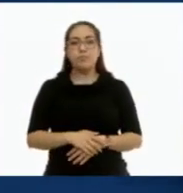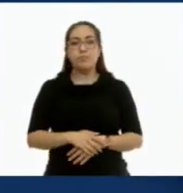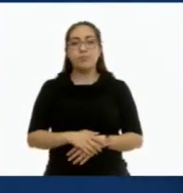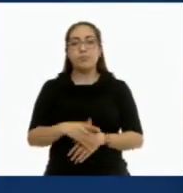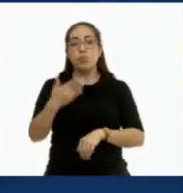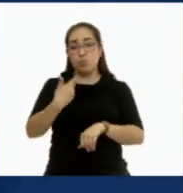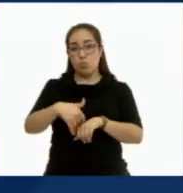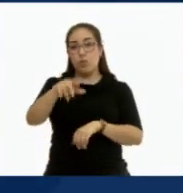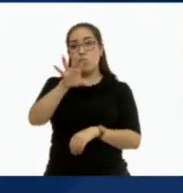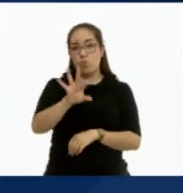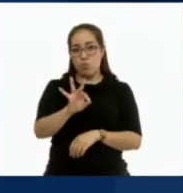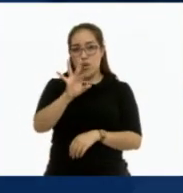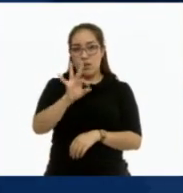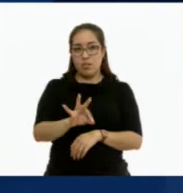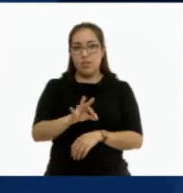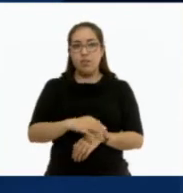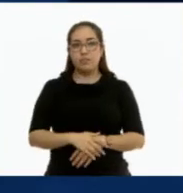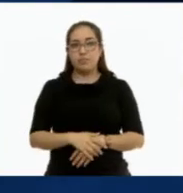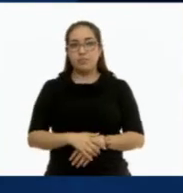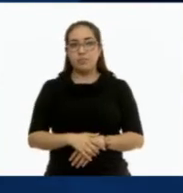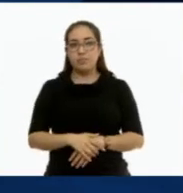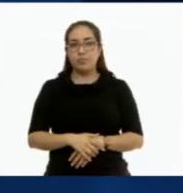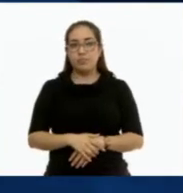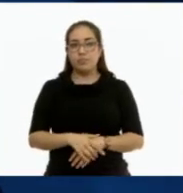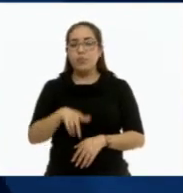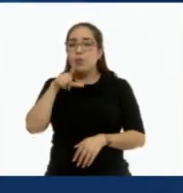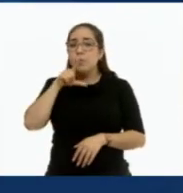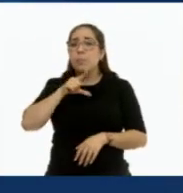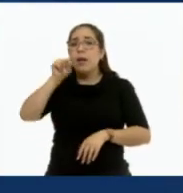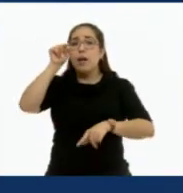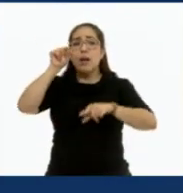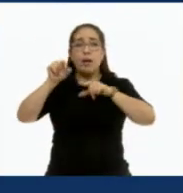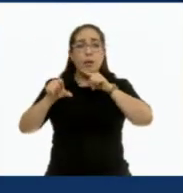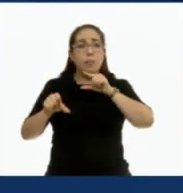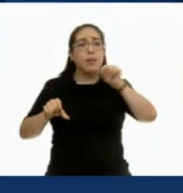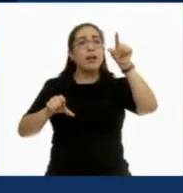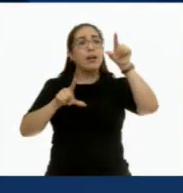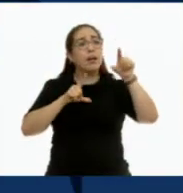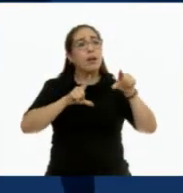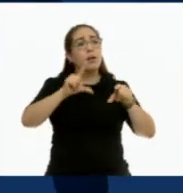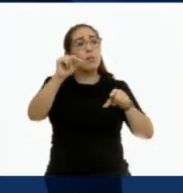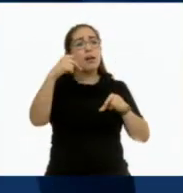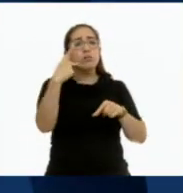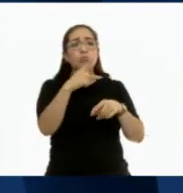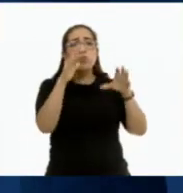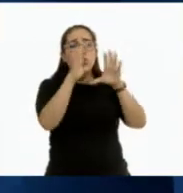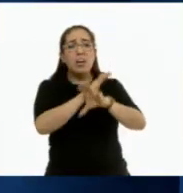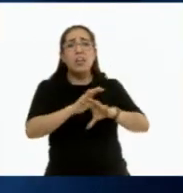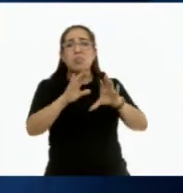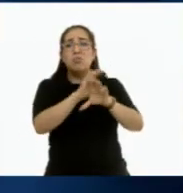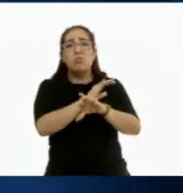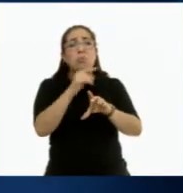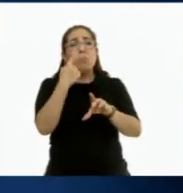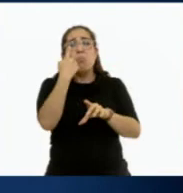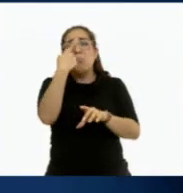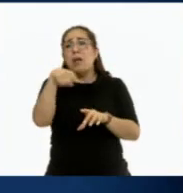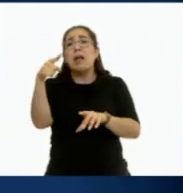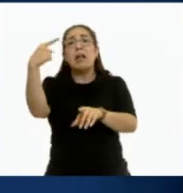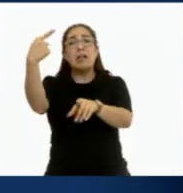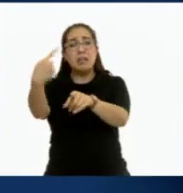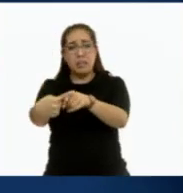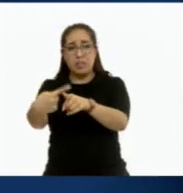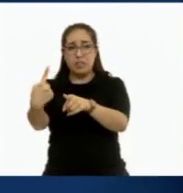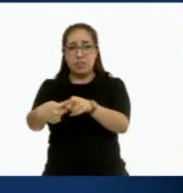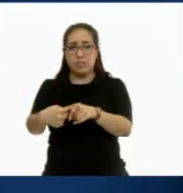Estrofa 40. ¿A quién el cóndor andrajoso da cuenta de su cometido? ¿Cómo se llama